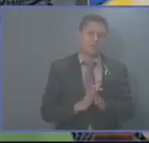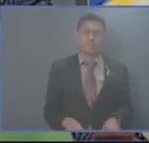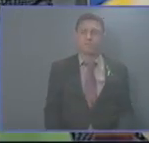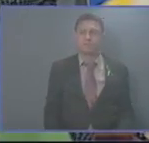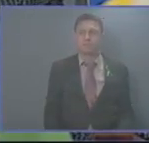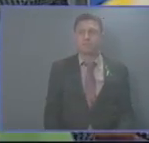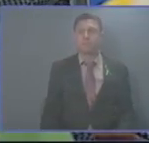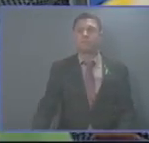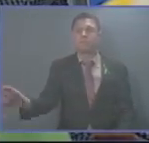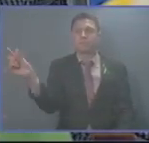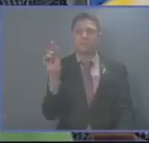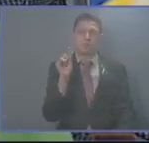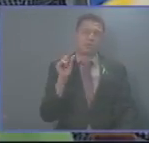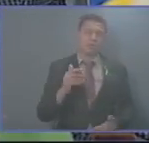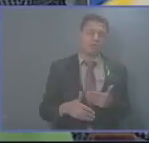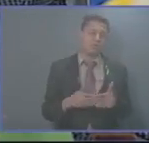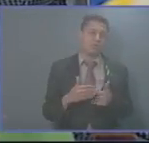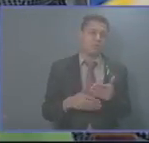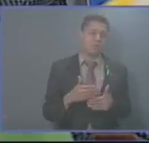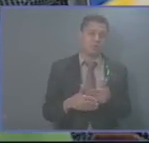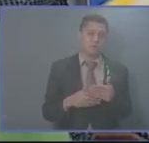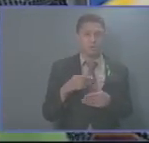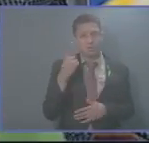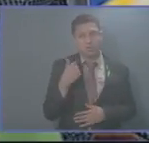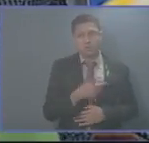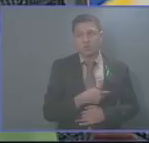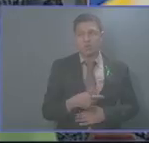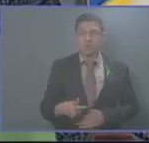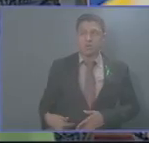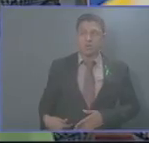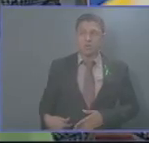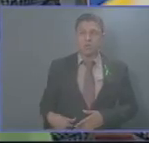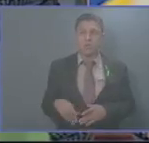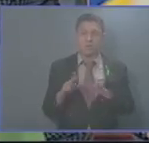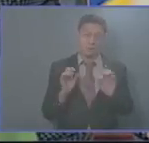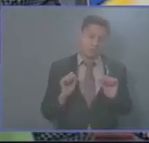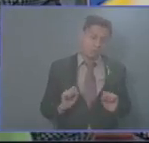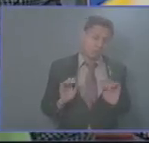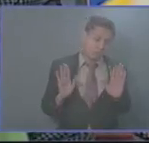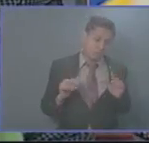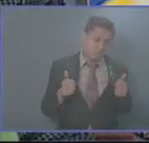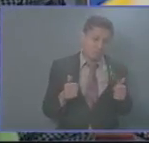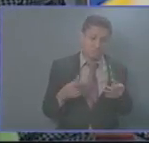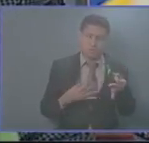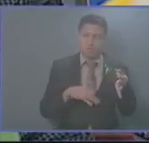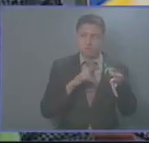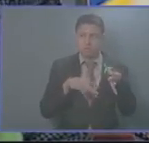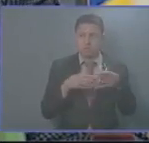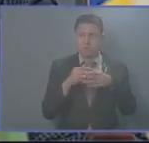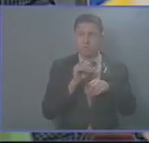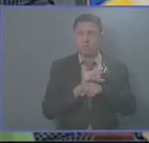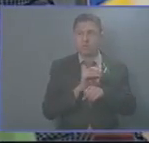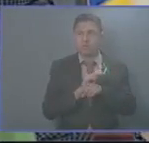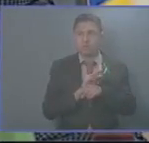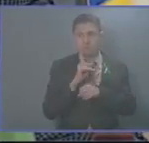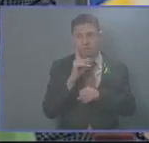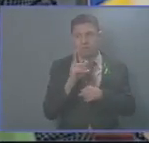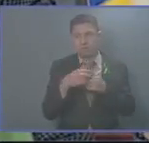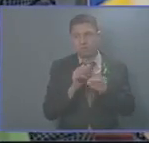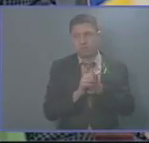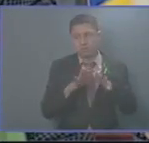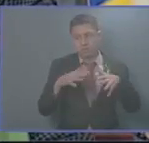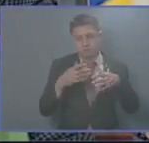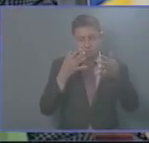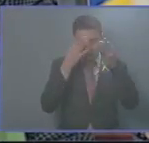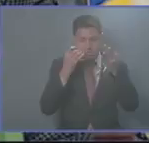la dispensa de trámites, señor presidente, si se logra dar lectura, recomendable, a ver si el Pleno tiene a